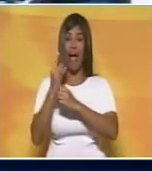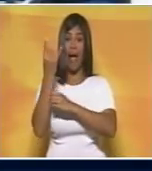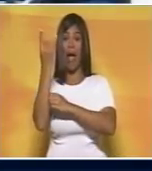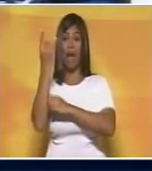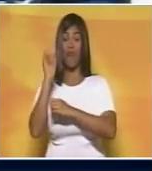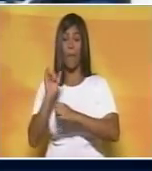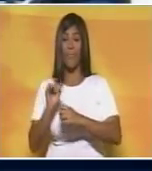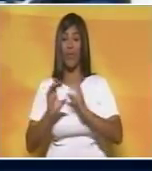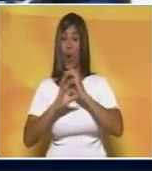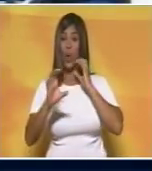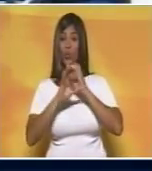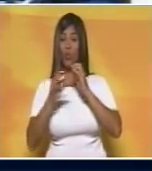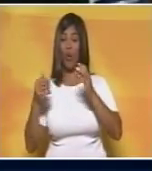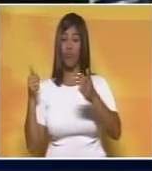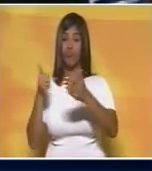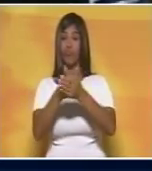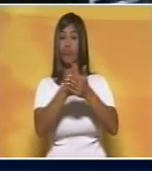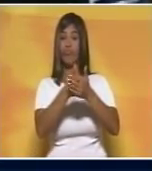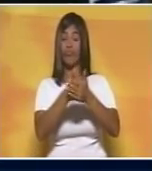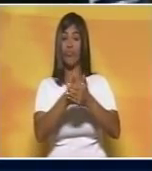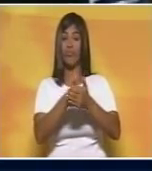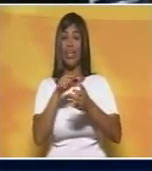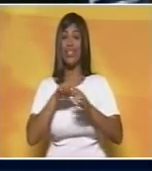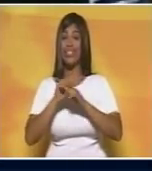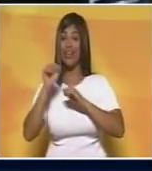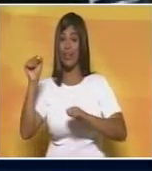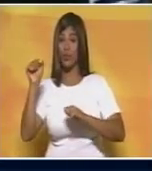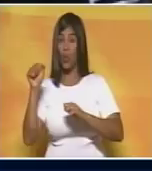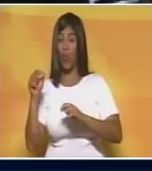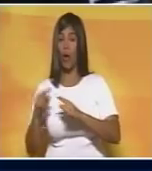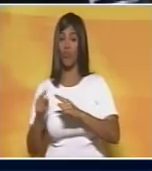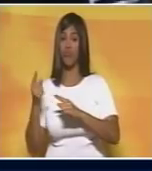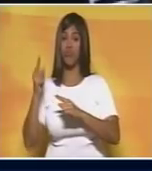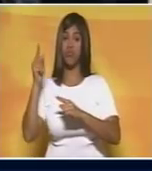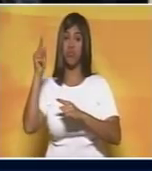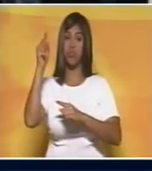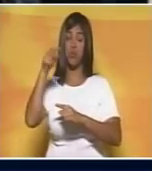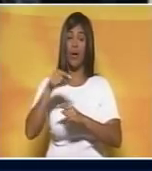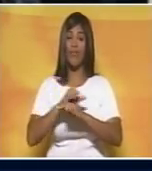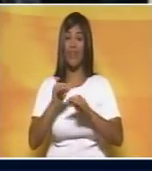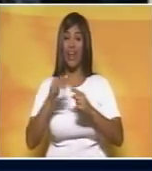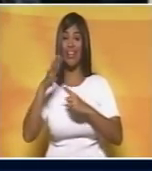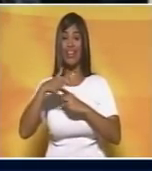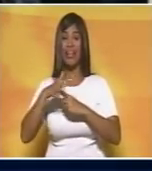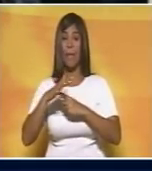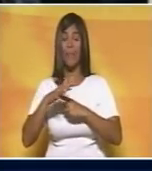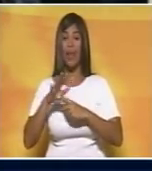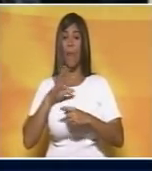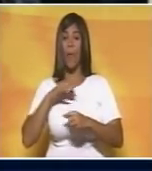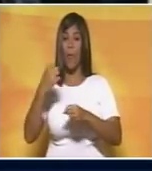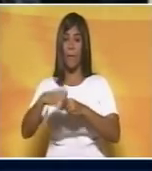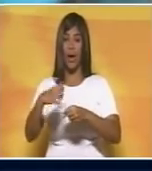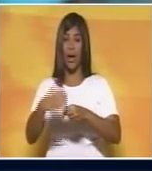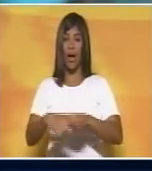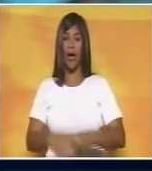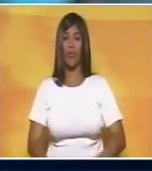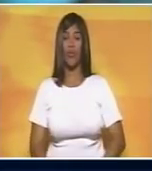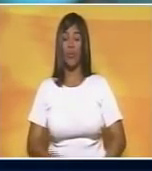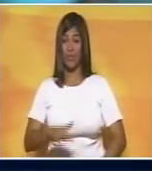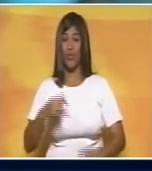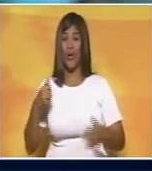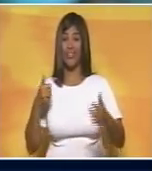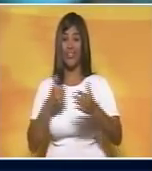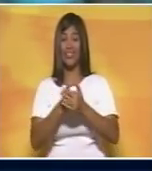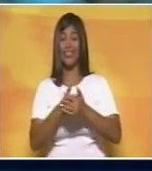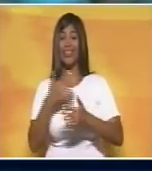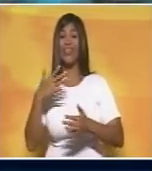autobús Encaba de Expresos Jauregui, que salió de San Cristóbal y tenía como destino final el terminal terrestre de Maracaibo. El siniestro